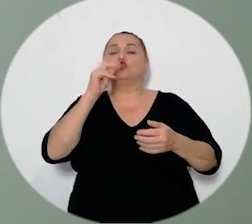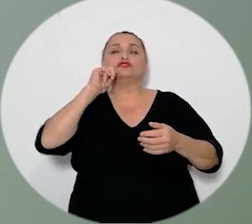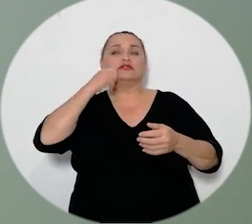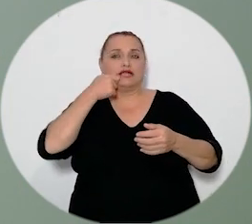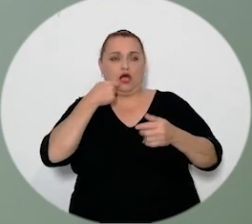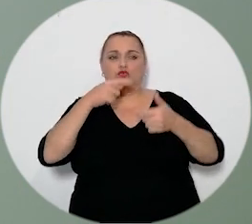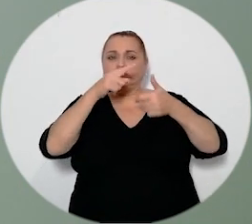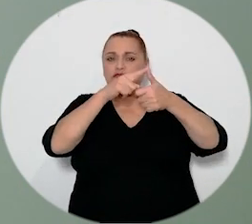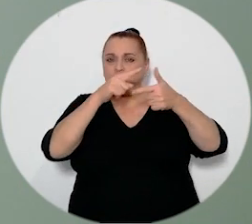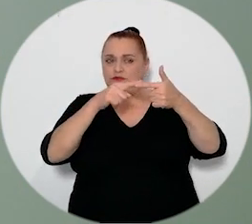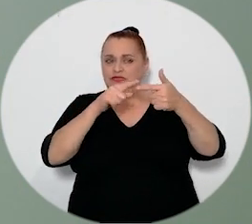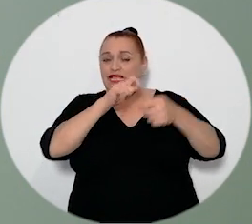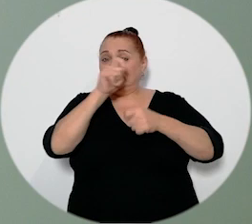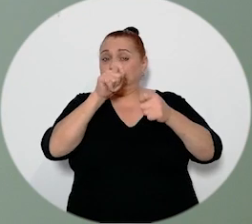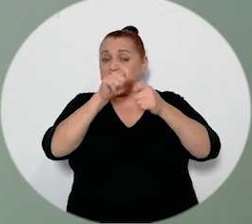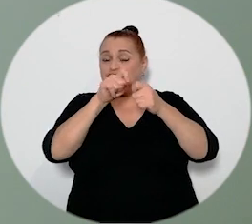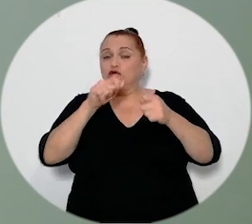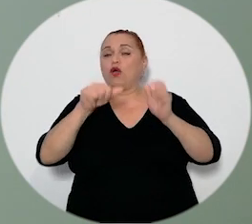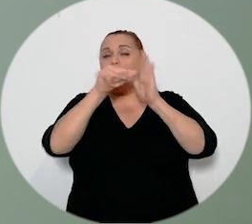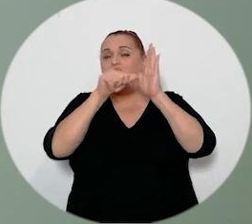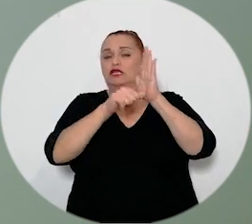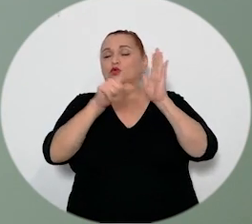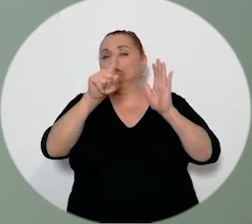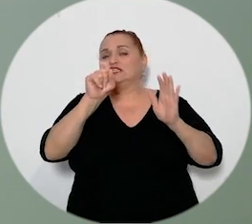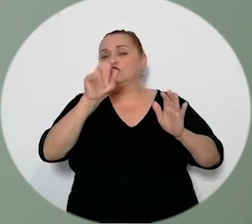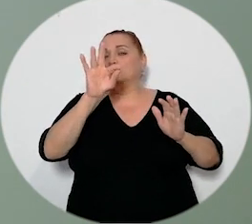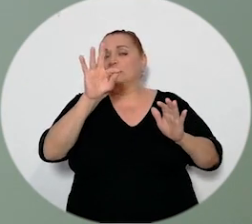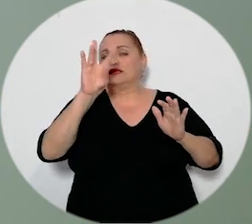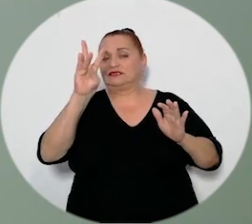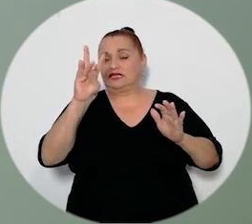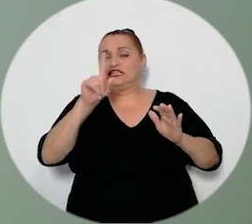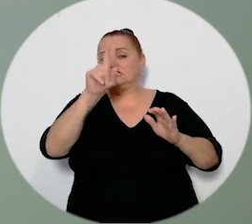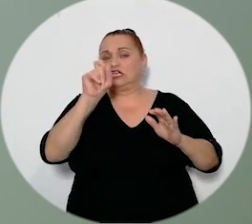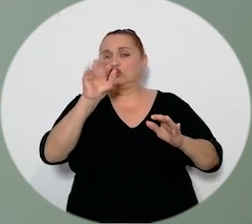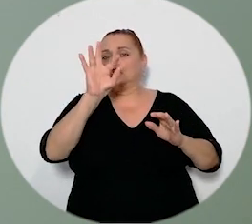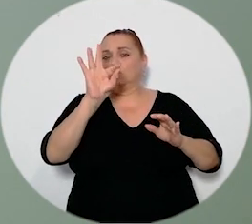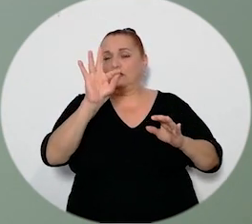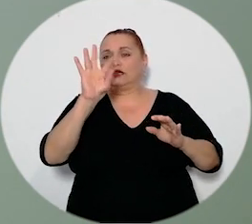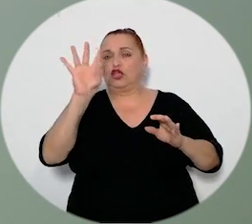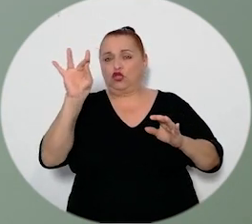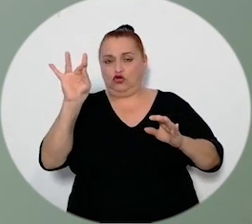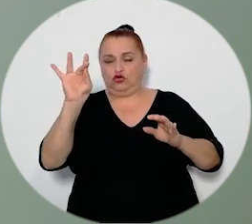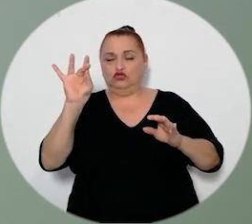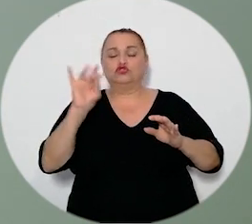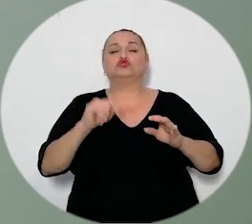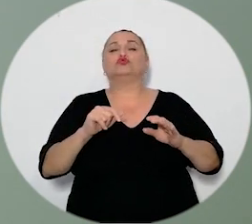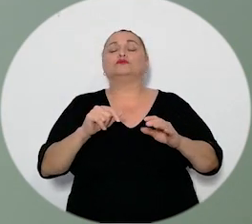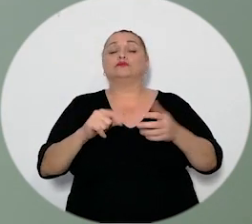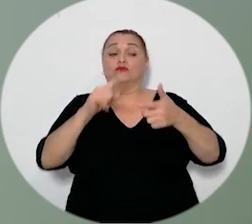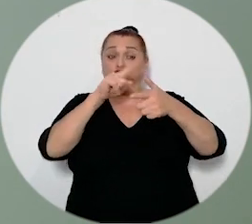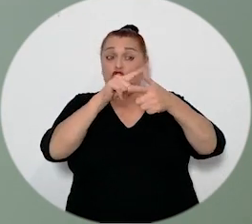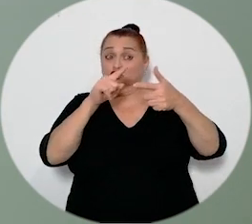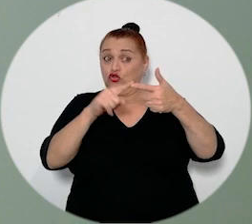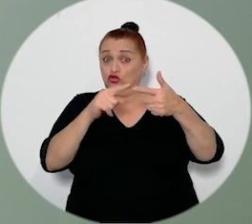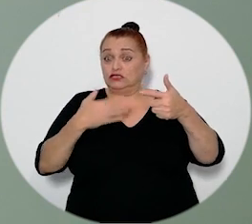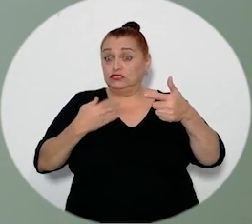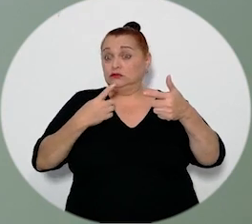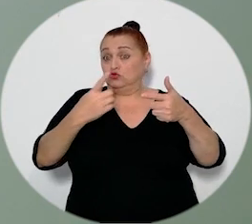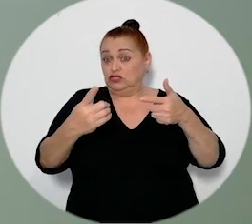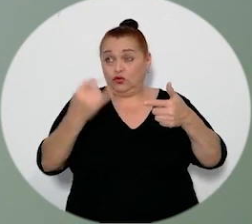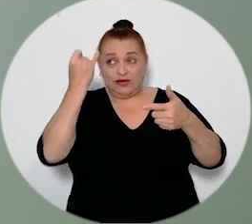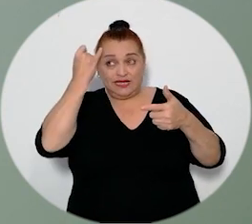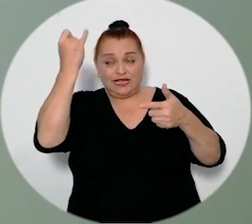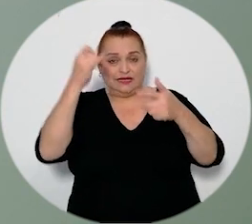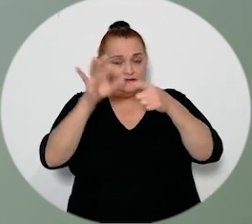dos cláusulas, específicamente los artículos 197 y 198 de la citada ley. De ambas disposiciones se extraen 5